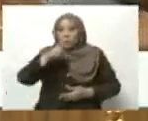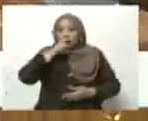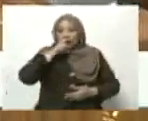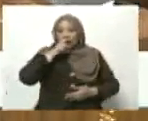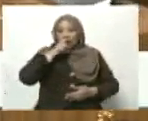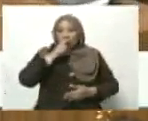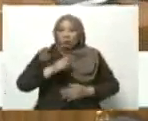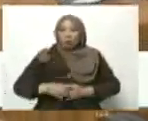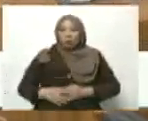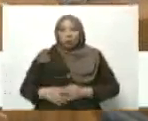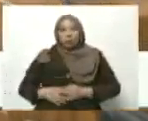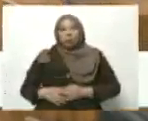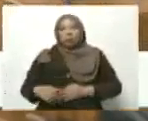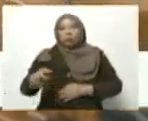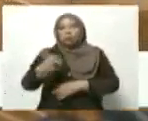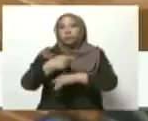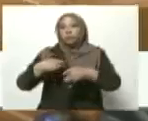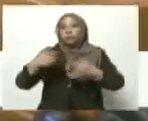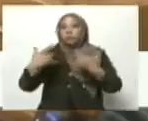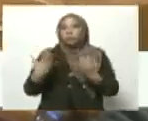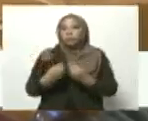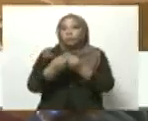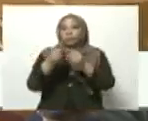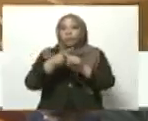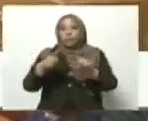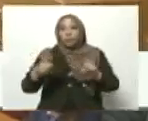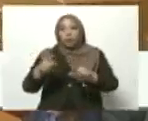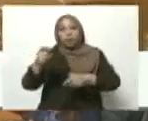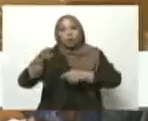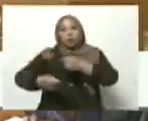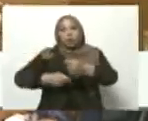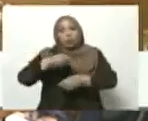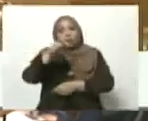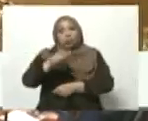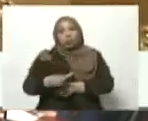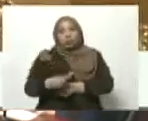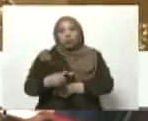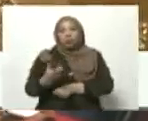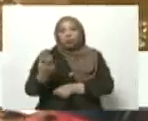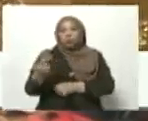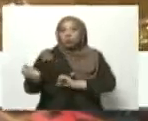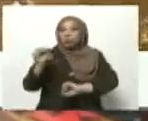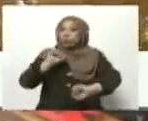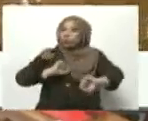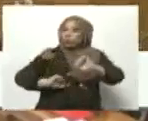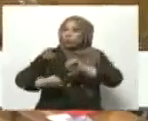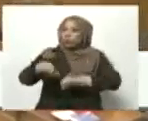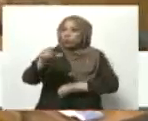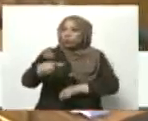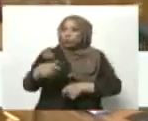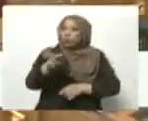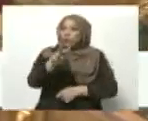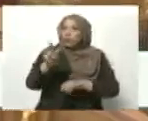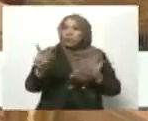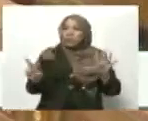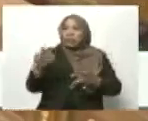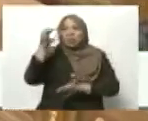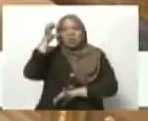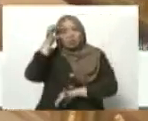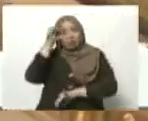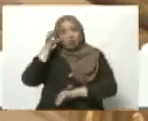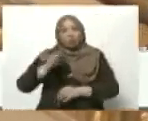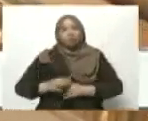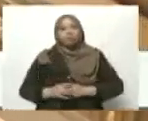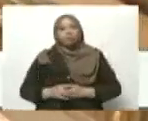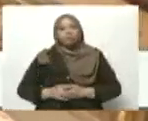como digo, lean bien el contrato de las dirigencias regionales y locales, porque era un contrato por 497 días.